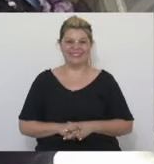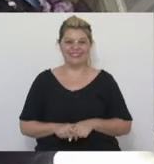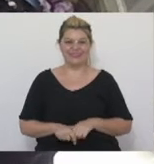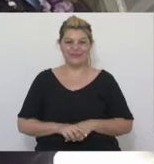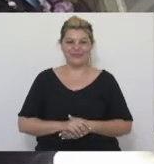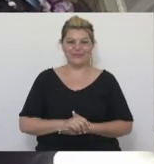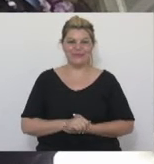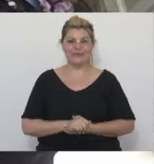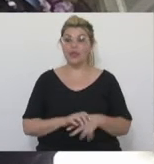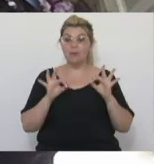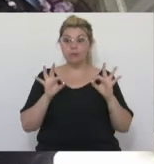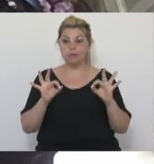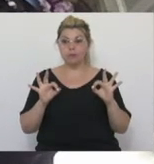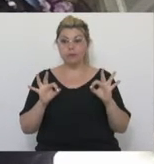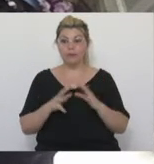Listo.